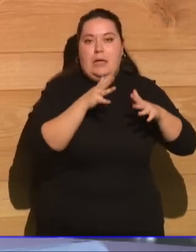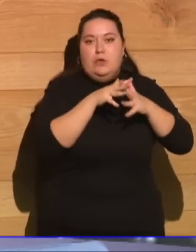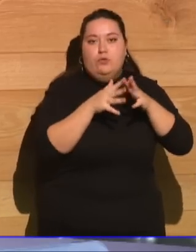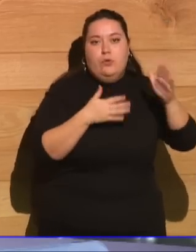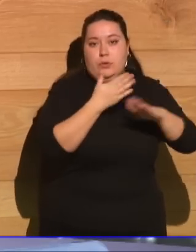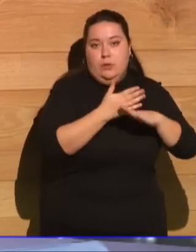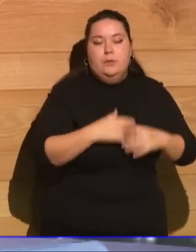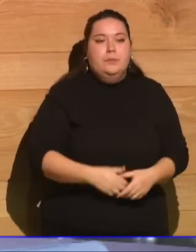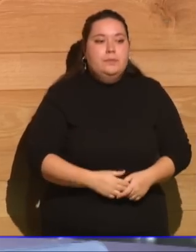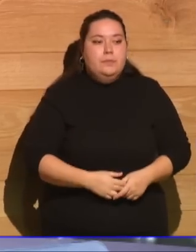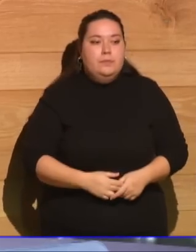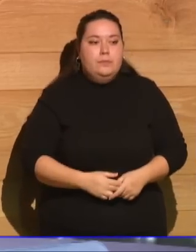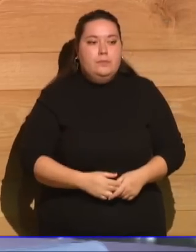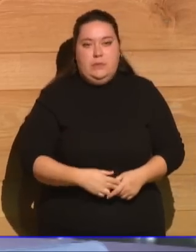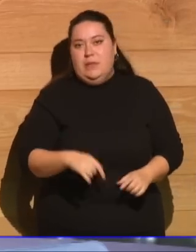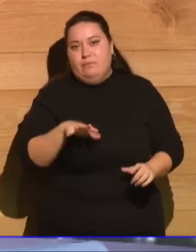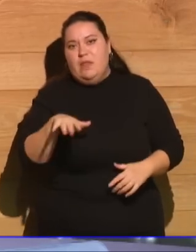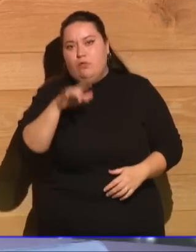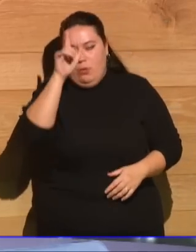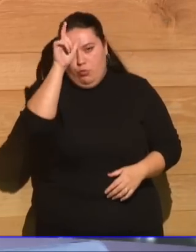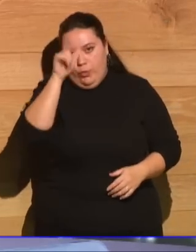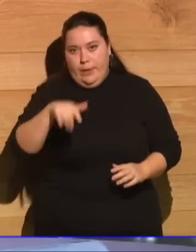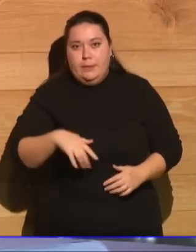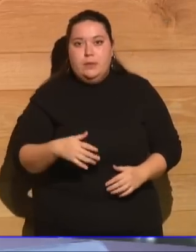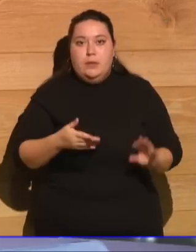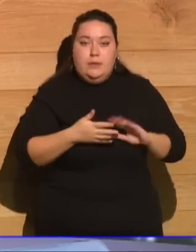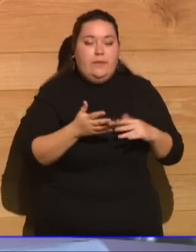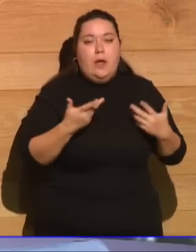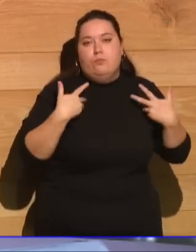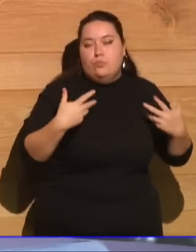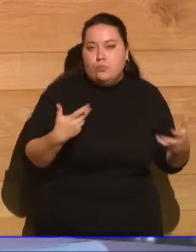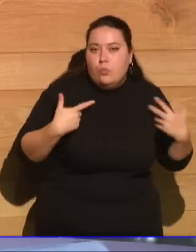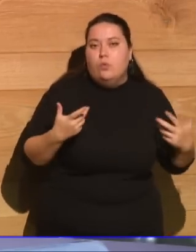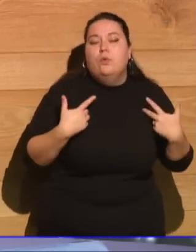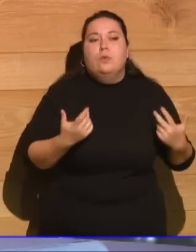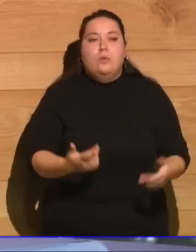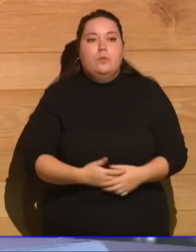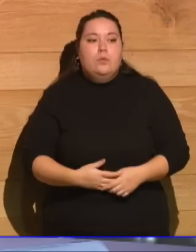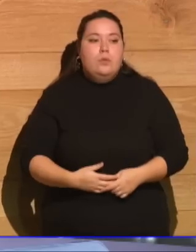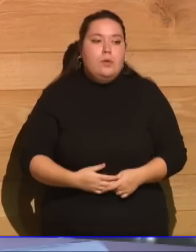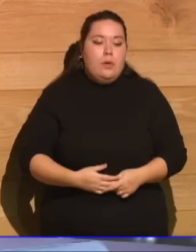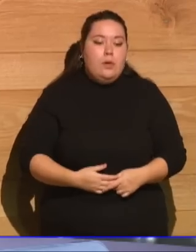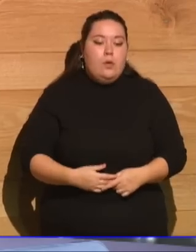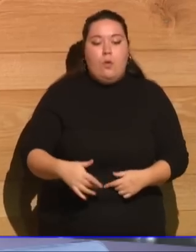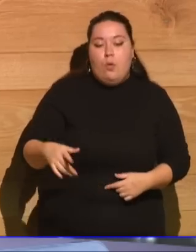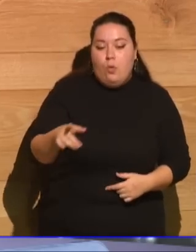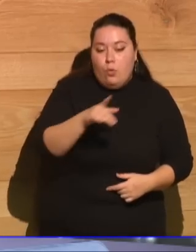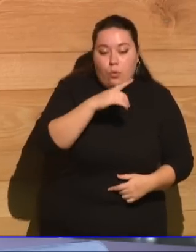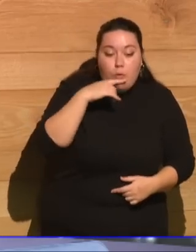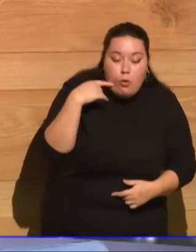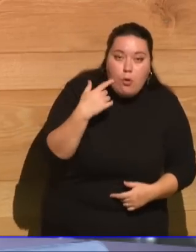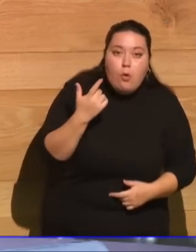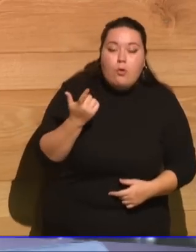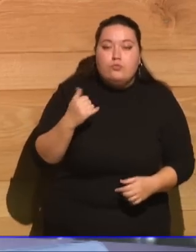Y en fin, son sus padeceres, son sus torturas, son sus dolores, su